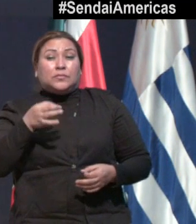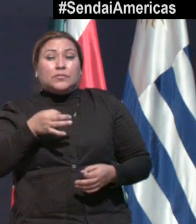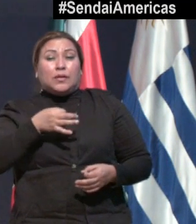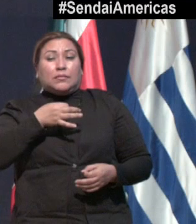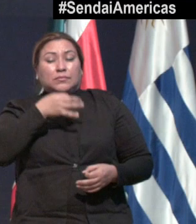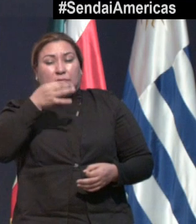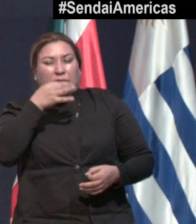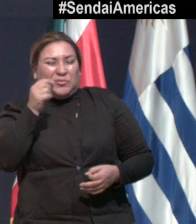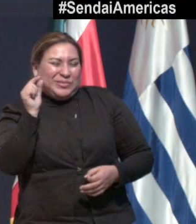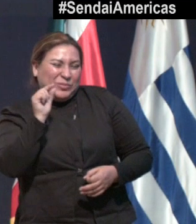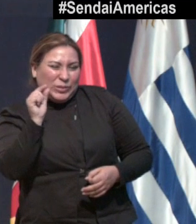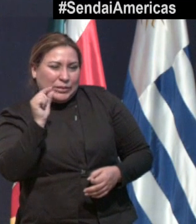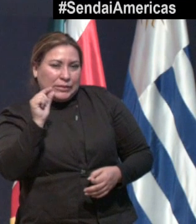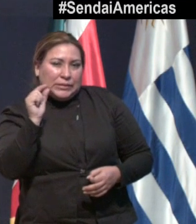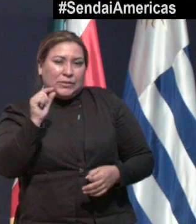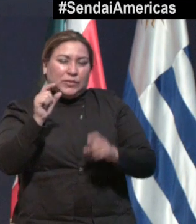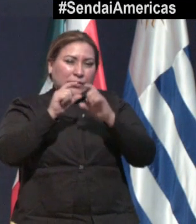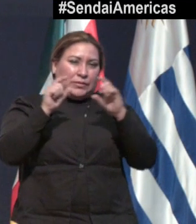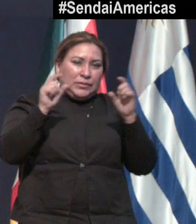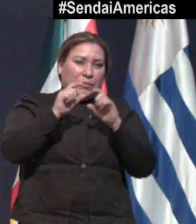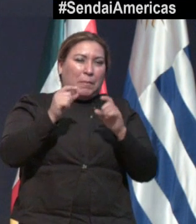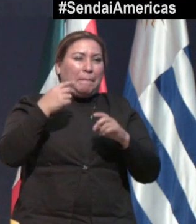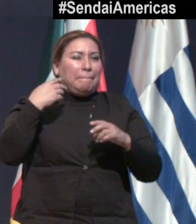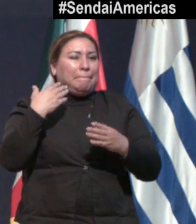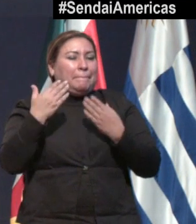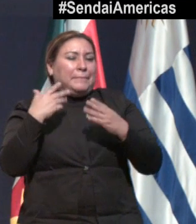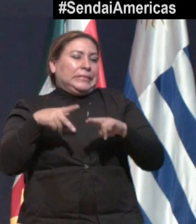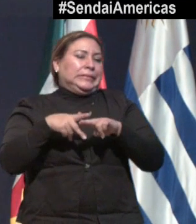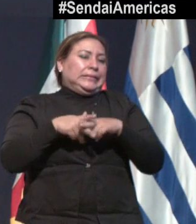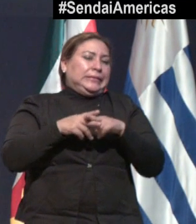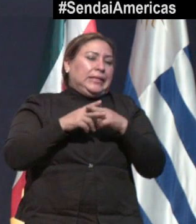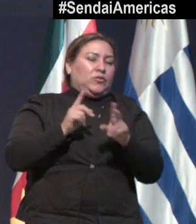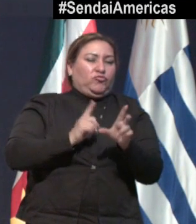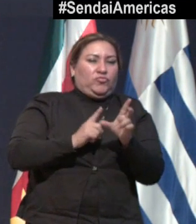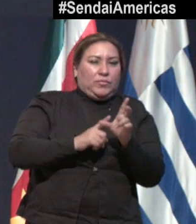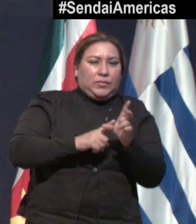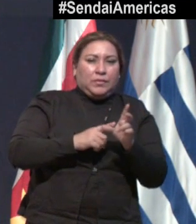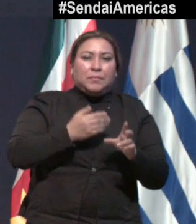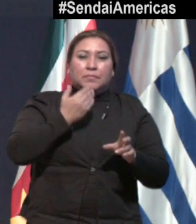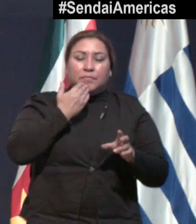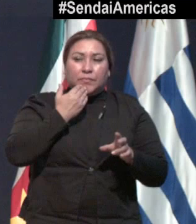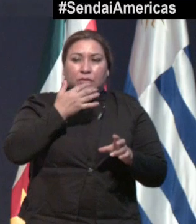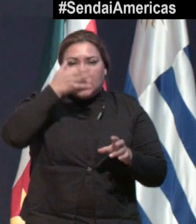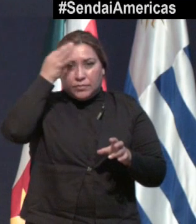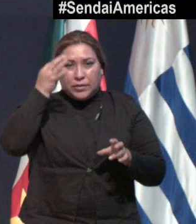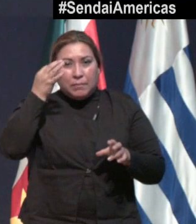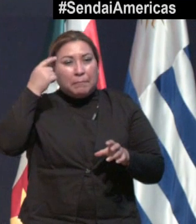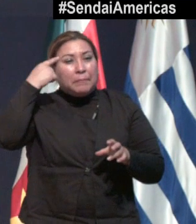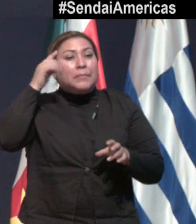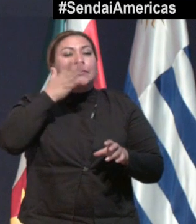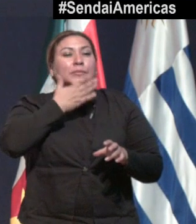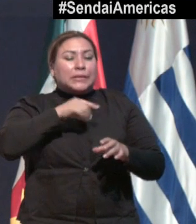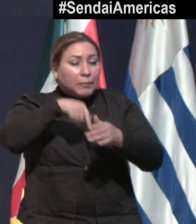tema que tal vez es muy técnico, pero vale la pena que yo creo que lo comprendamos a